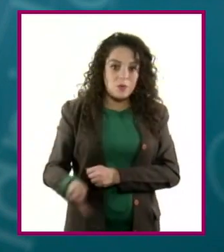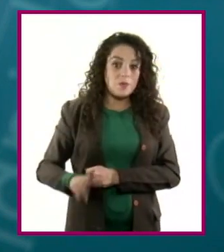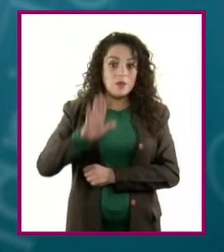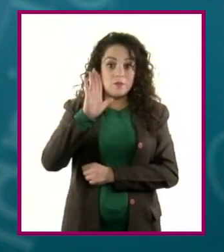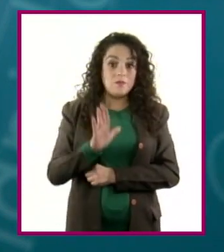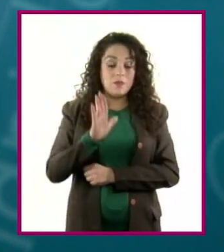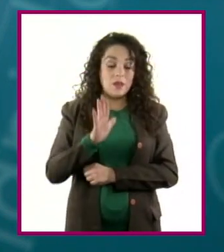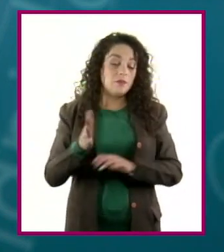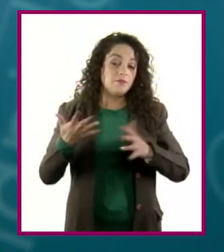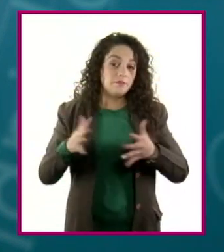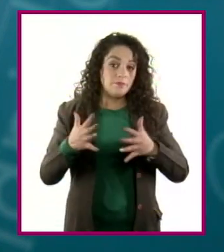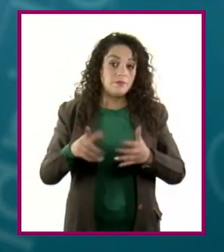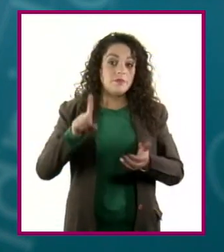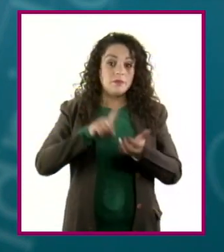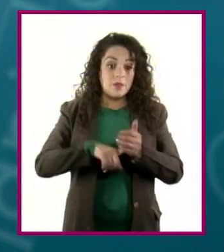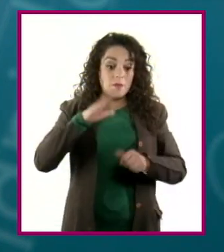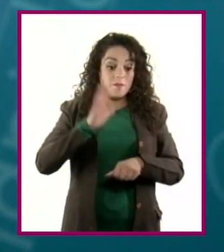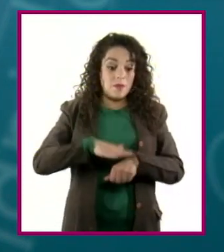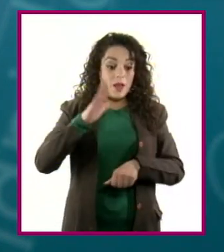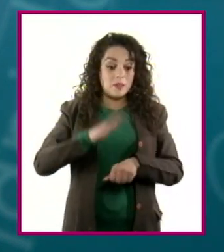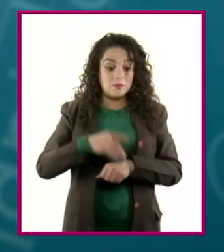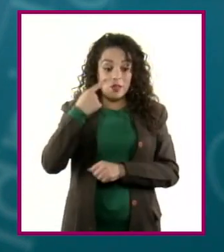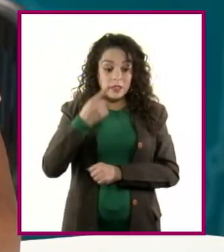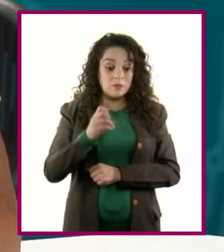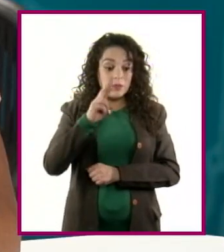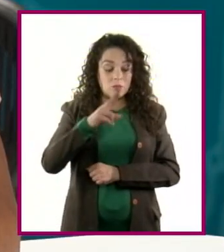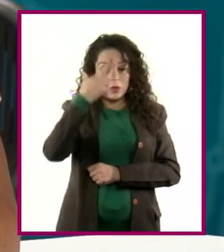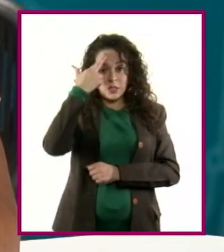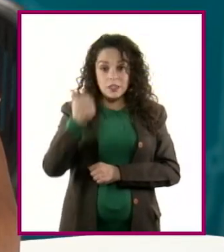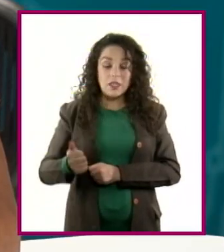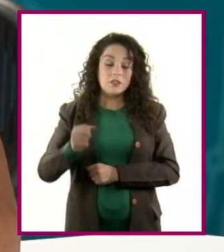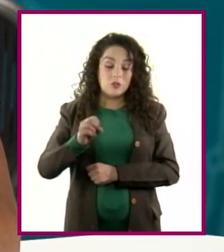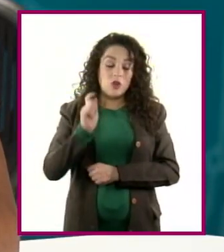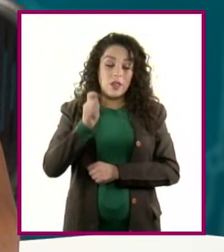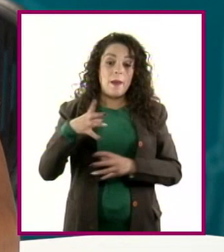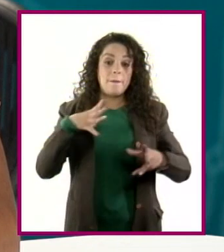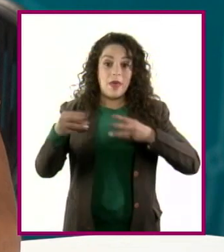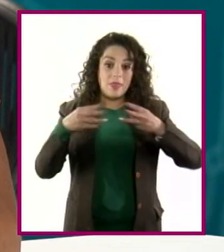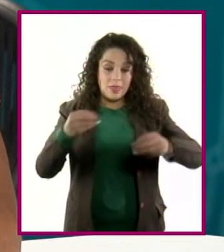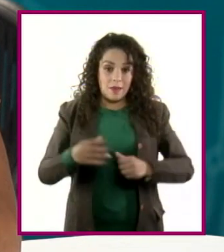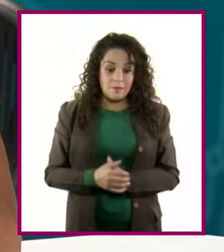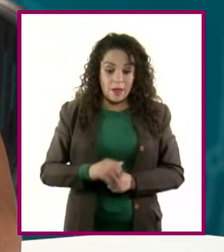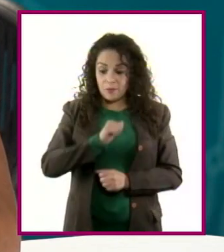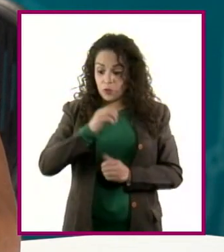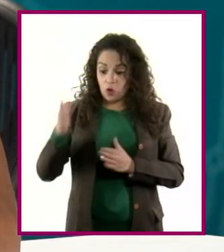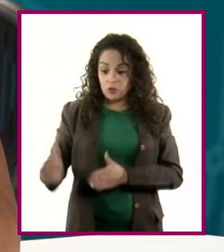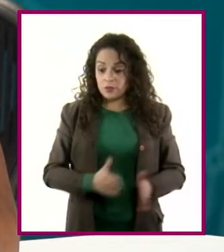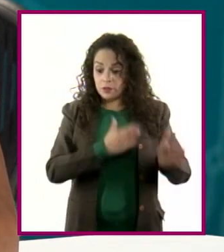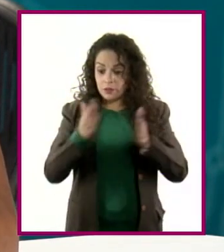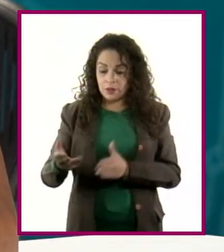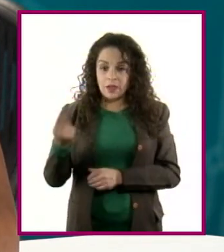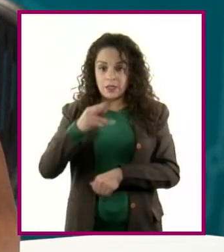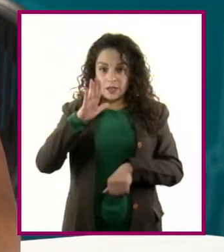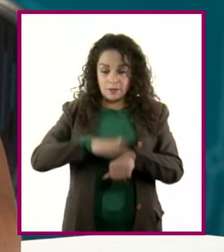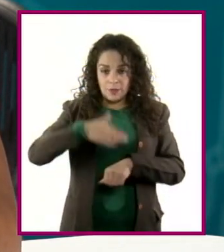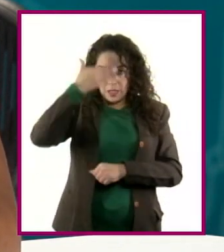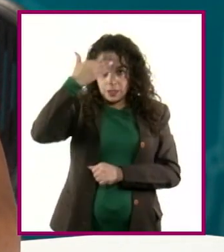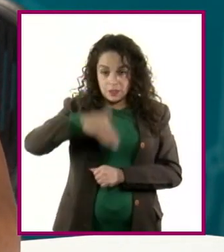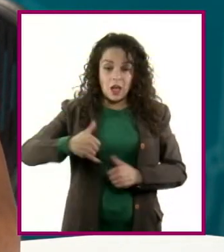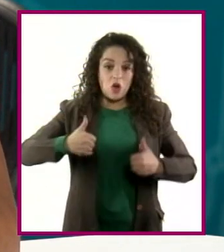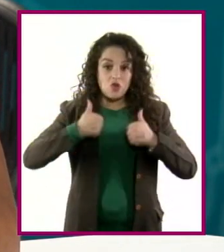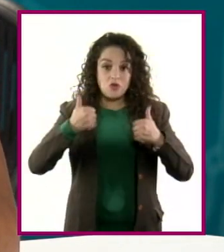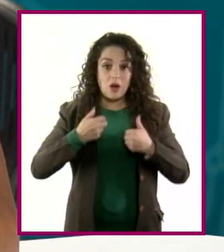en promedio, amplificando los efectos de la pandemia. En el siguiente bloque, para saber más, veremos que las y los jóvenes que viven en